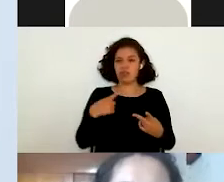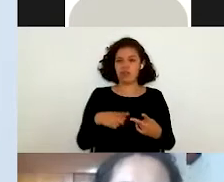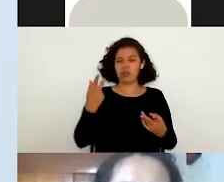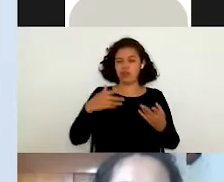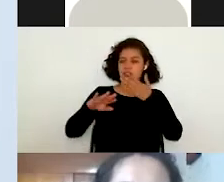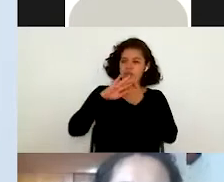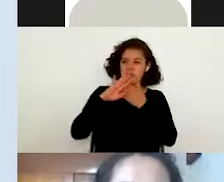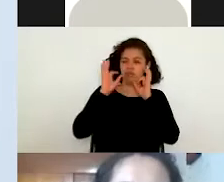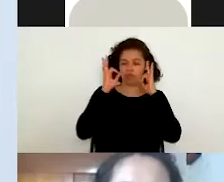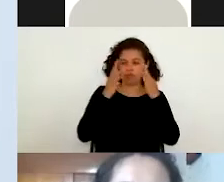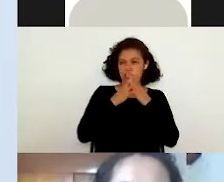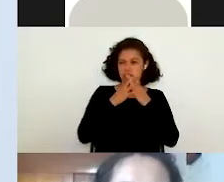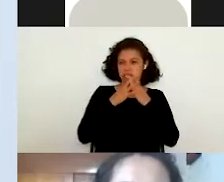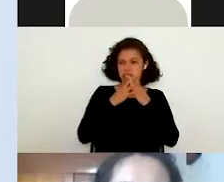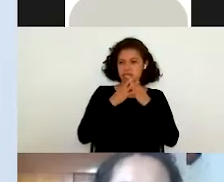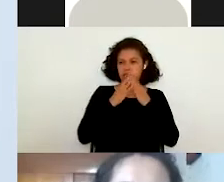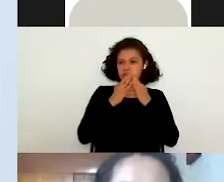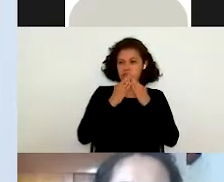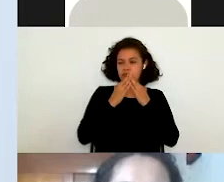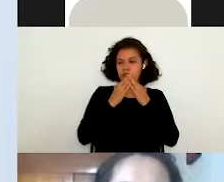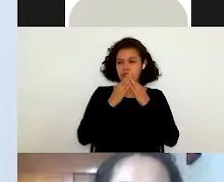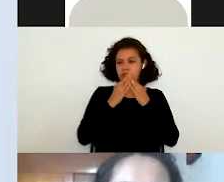de la manera esperada, ¿no?